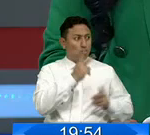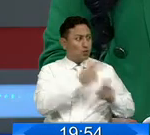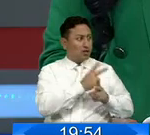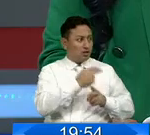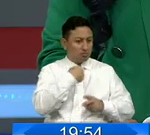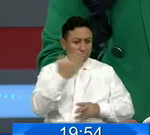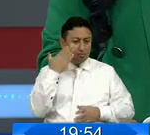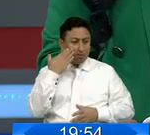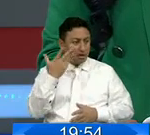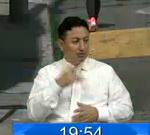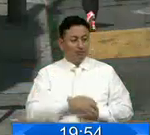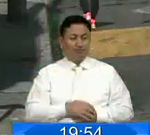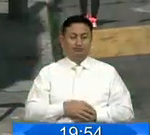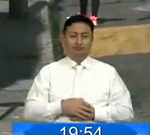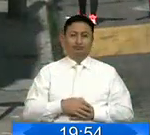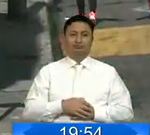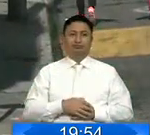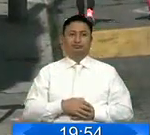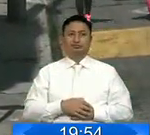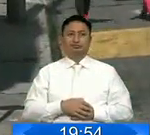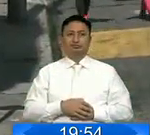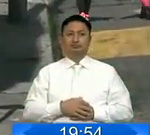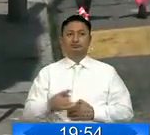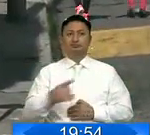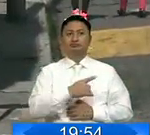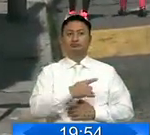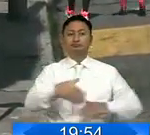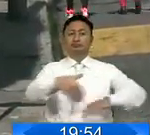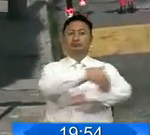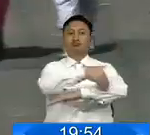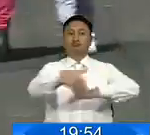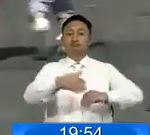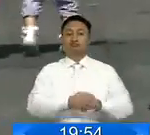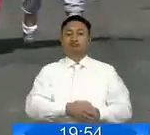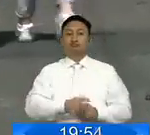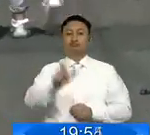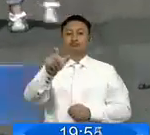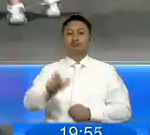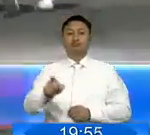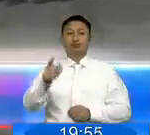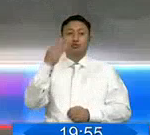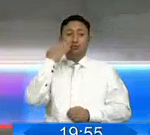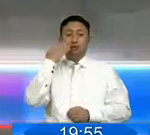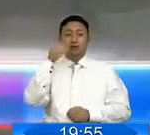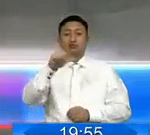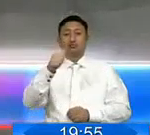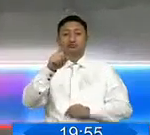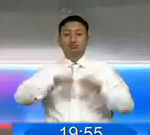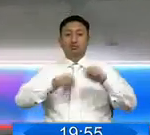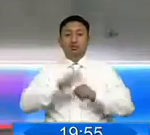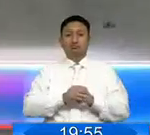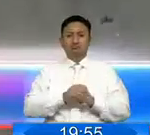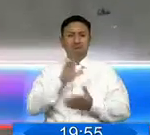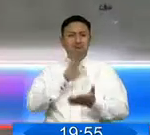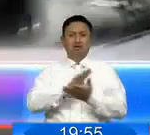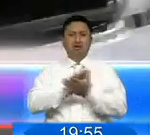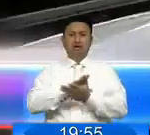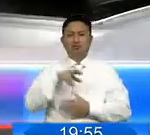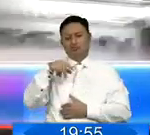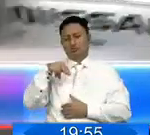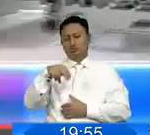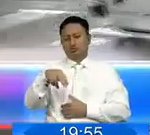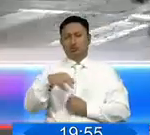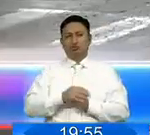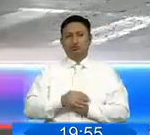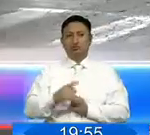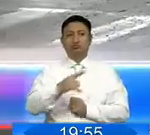su progenitora. Todo pasó en esta calle. El difunto, su madre y otros allegados caminaban tranquilamente. De pronto